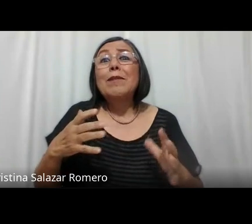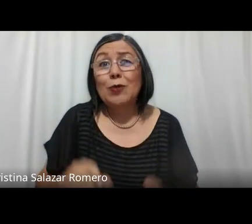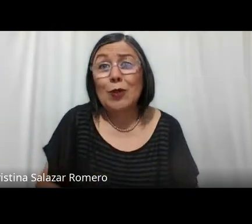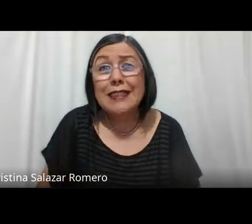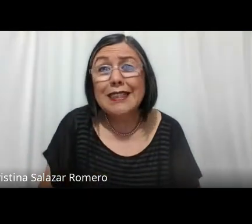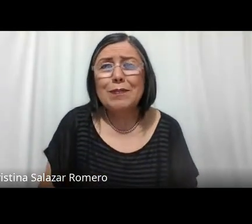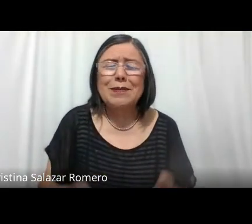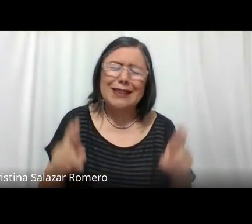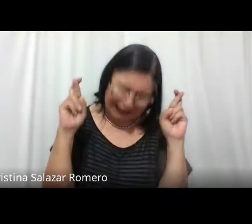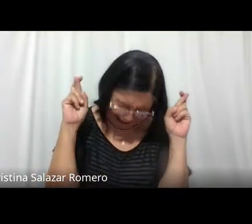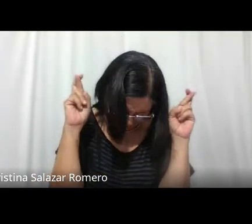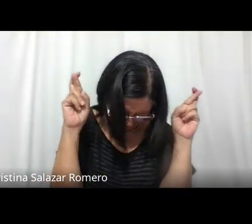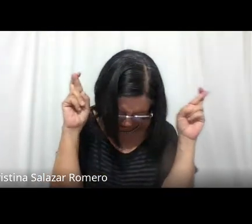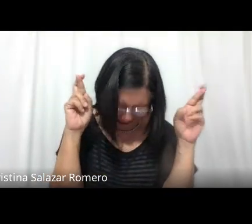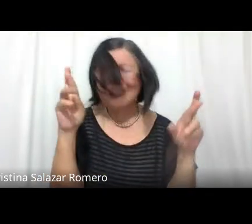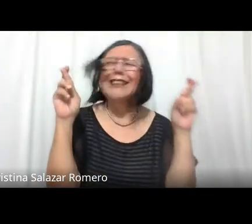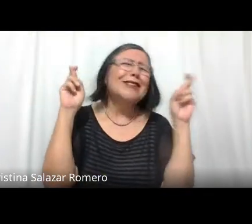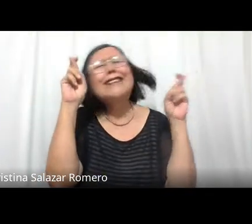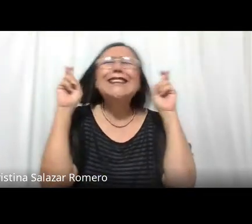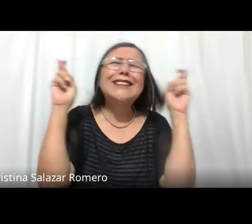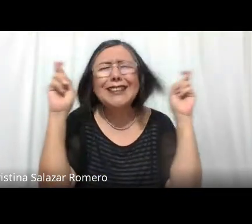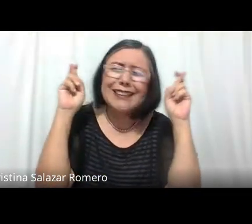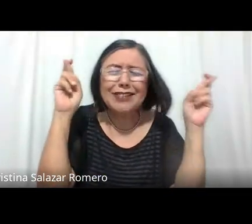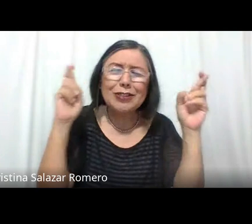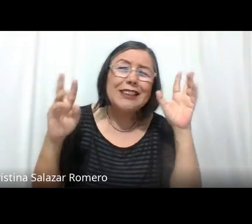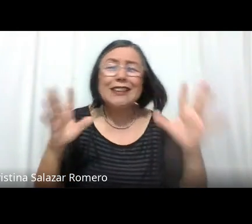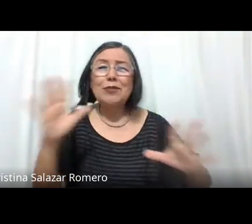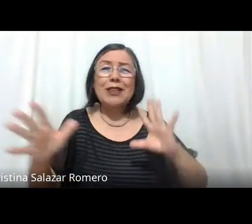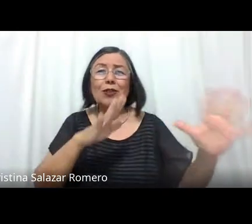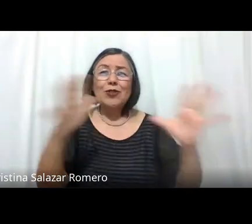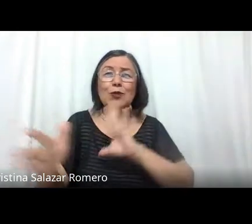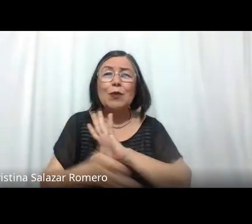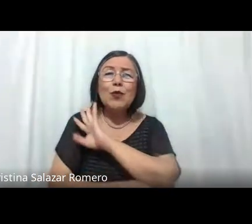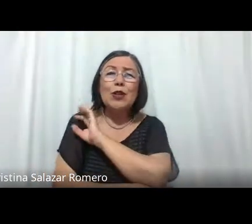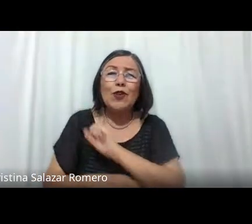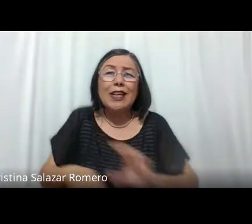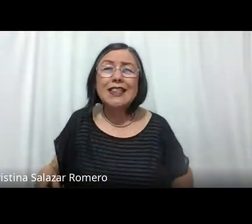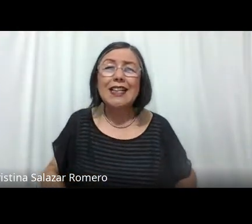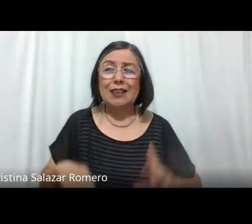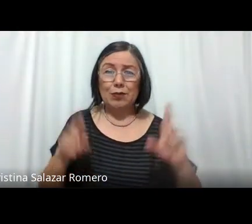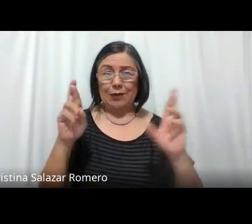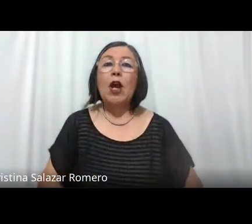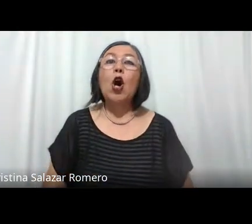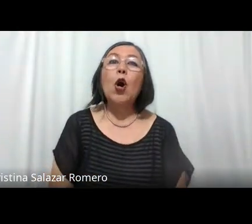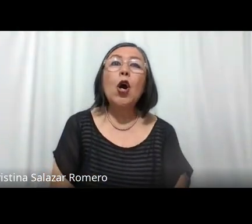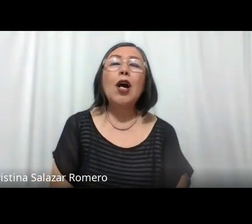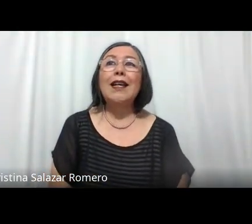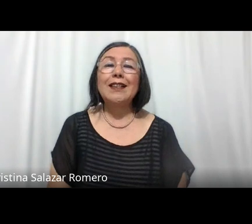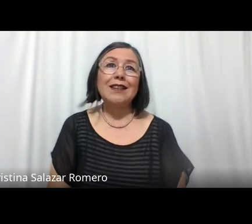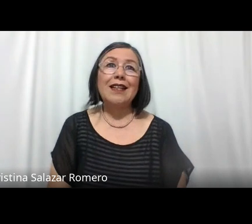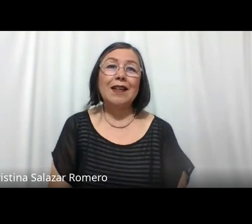espero que me autoricen el permiso. Y nosotros decimos, ay, ojalá que me lo autoricen porque encontré una muy buena oferta y bueno,